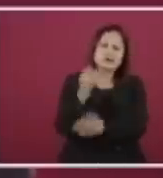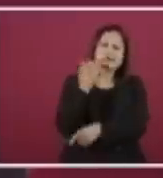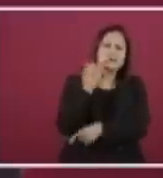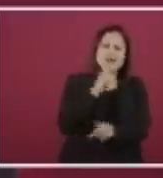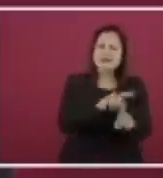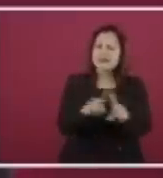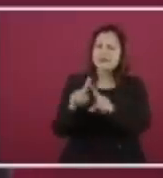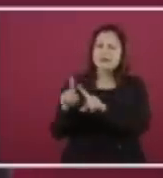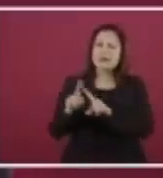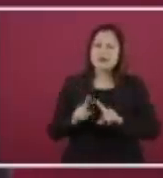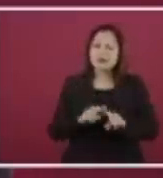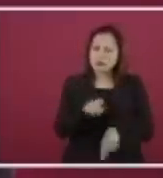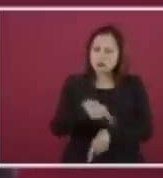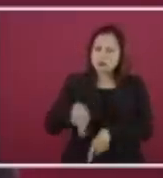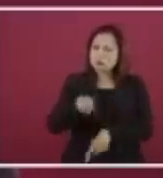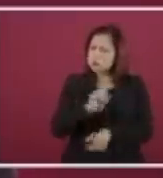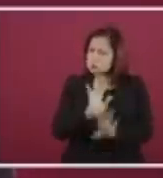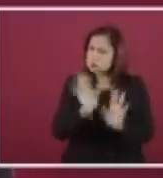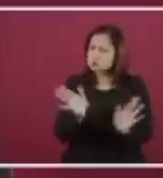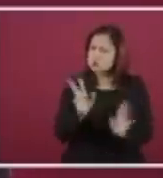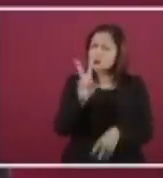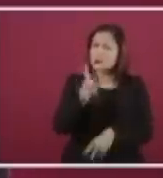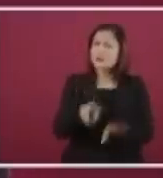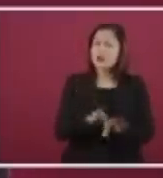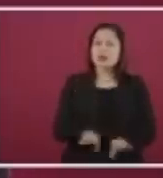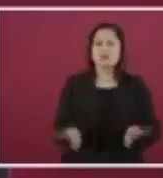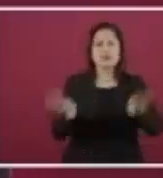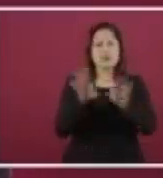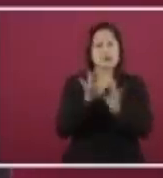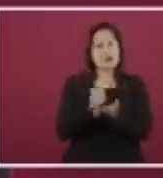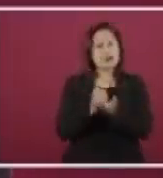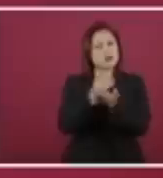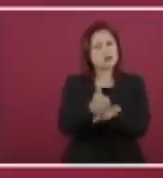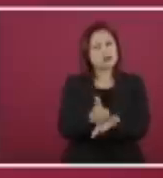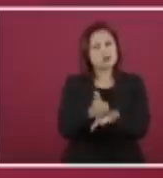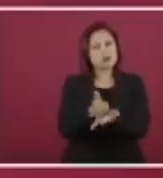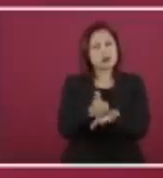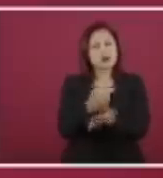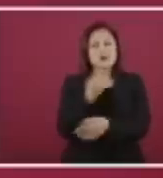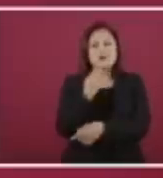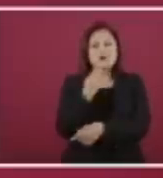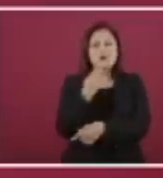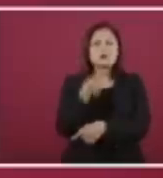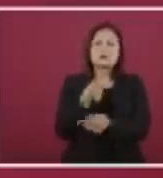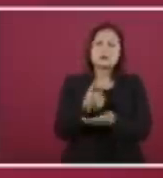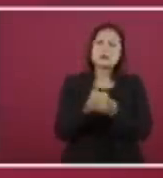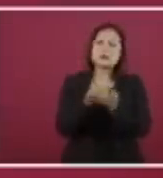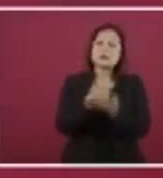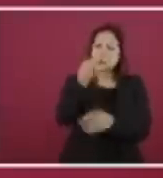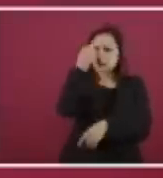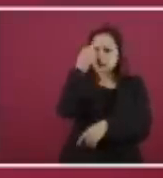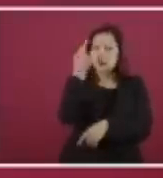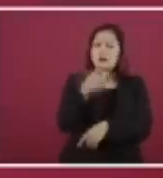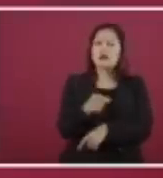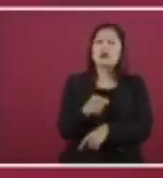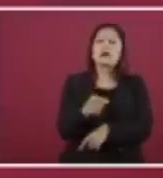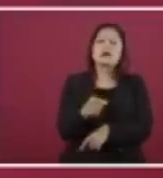función muy importante en la transformación